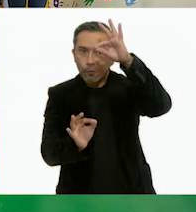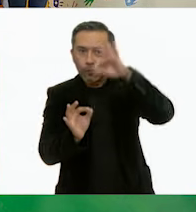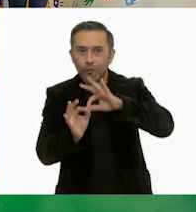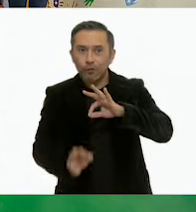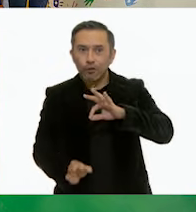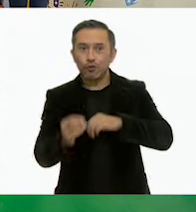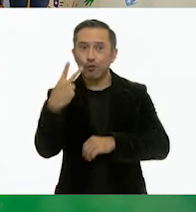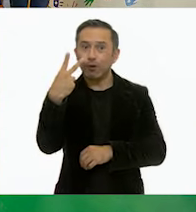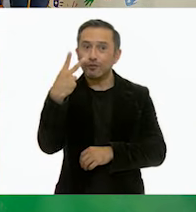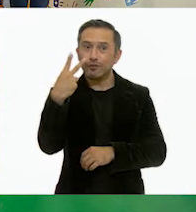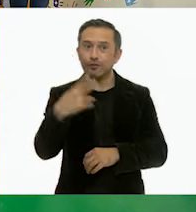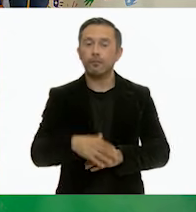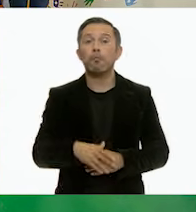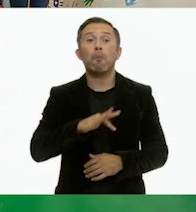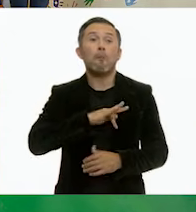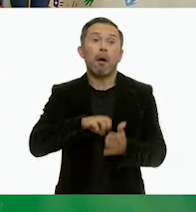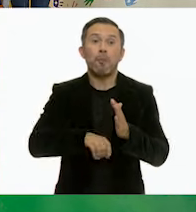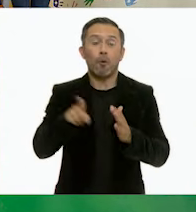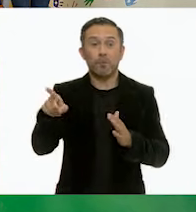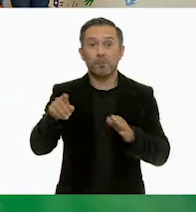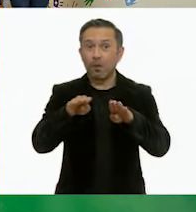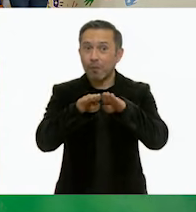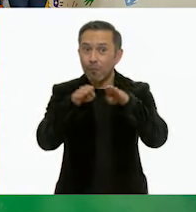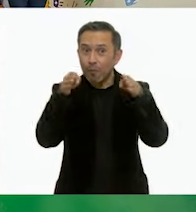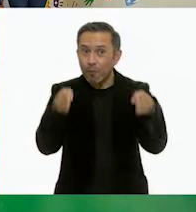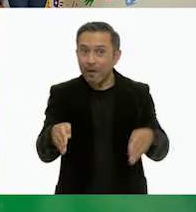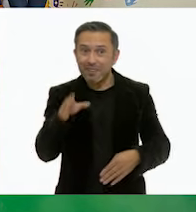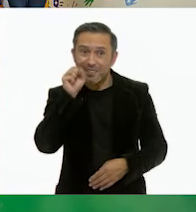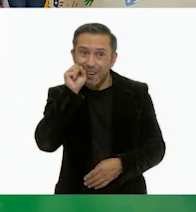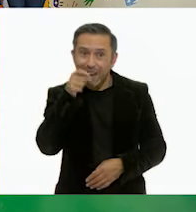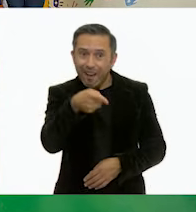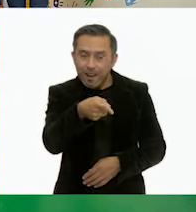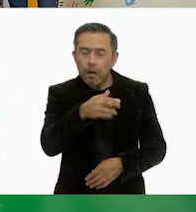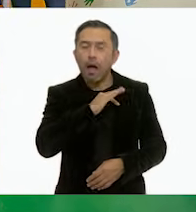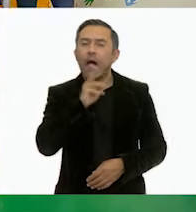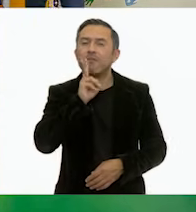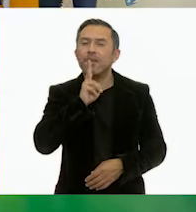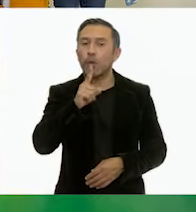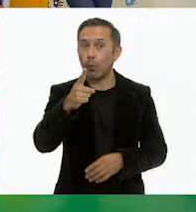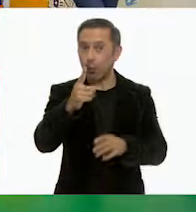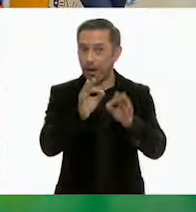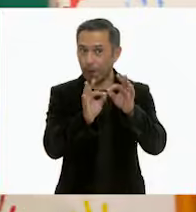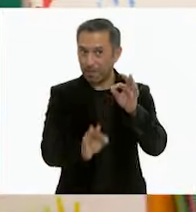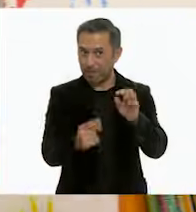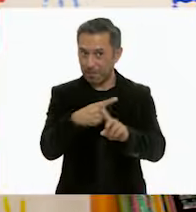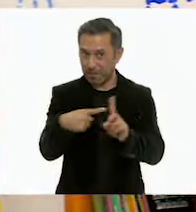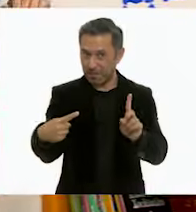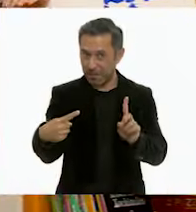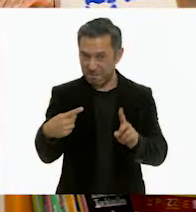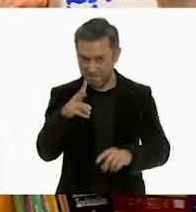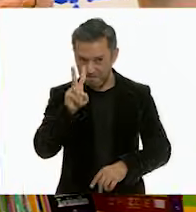ejemplo, con el mueble naranja, que mide una agujeta y media. Veamos si es cierto.